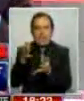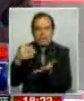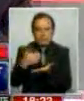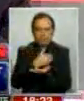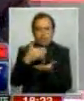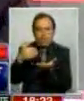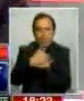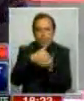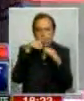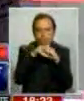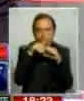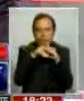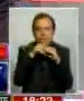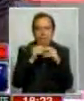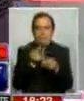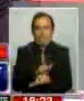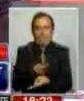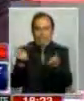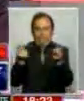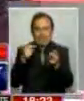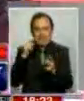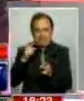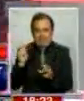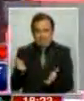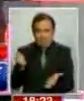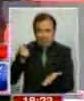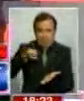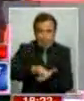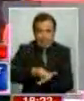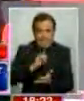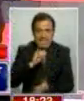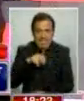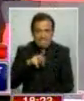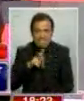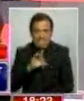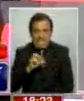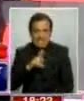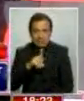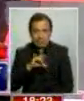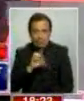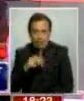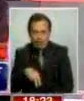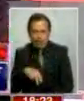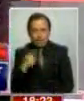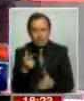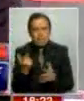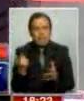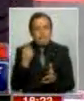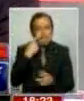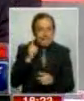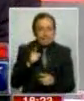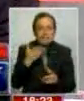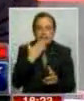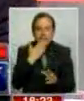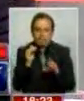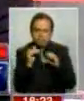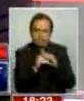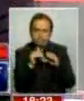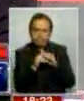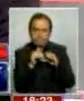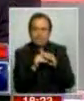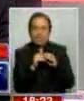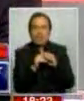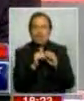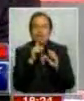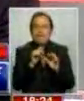ver con incentivos a la inversión, pero también que hay un esfuerzo fiscal en el proceso y en esta transición al régimen para tener cuentas